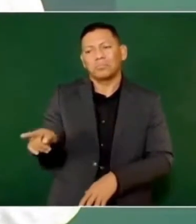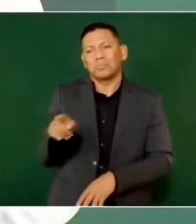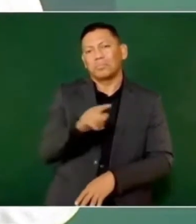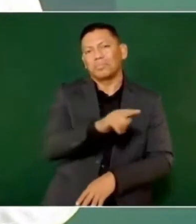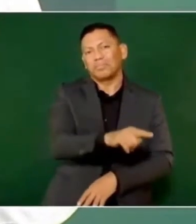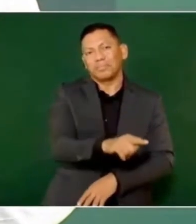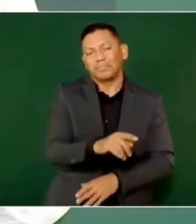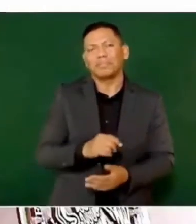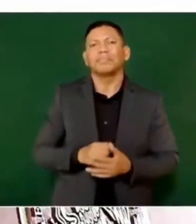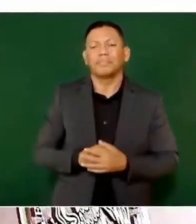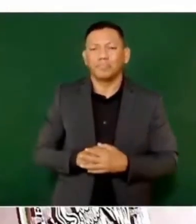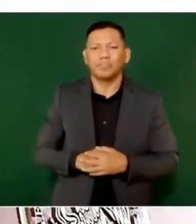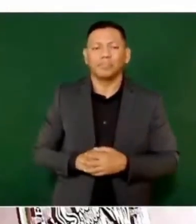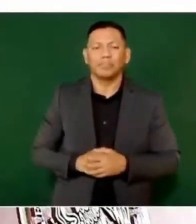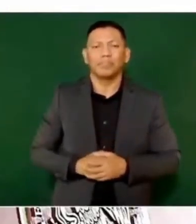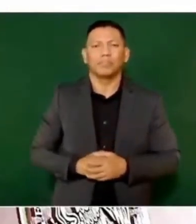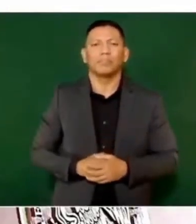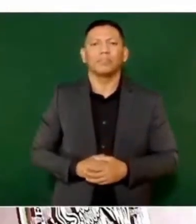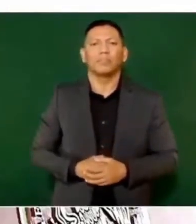y se